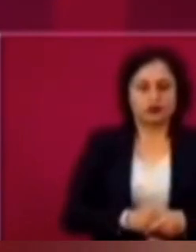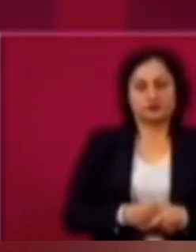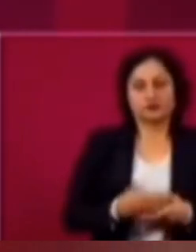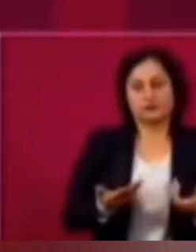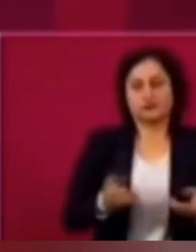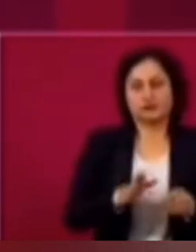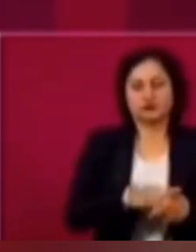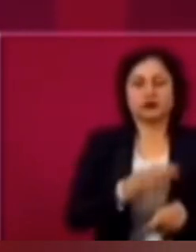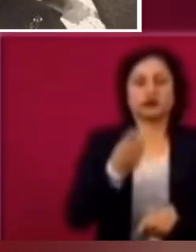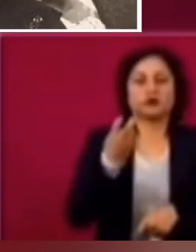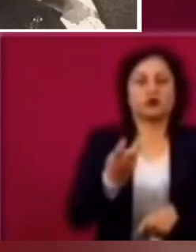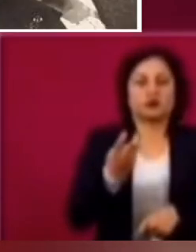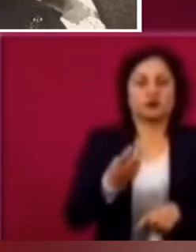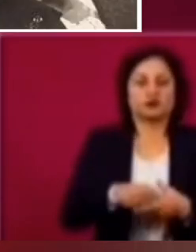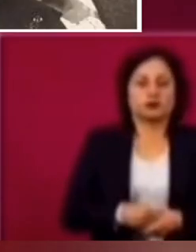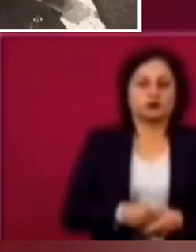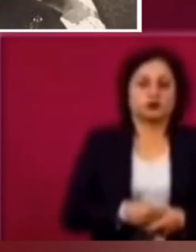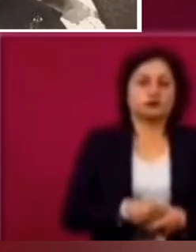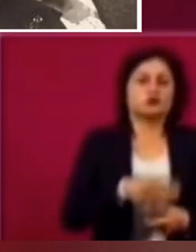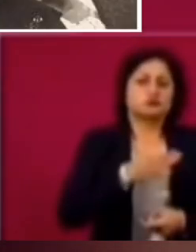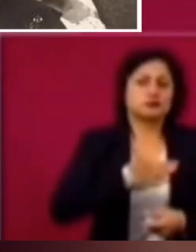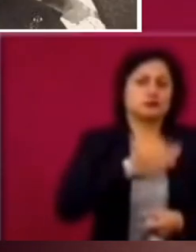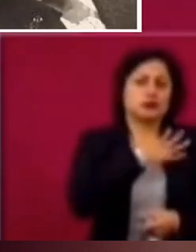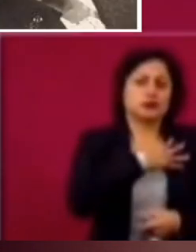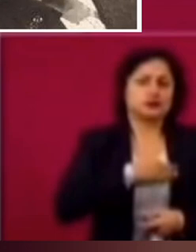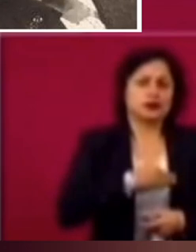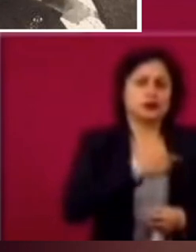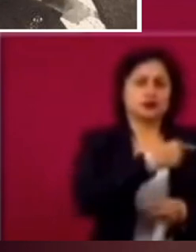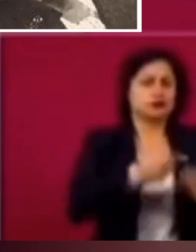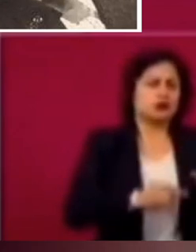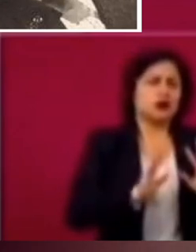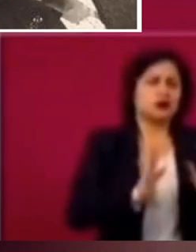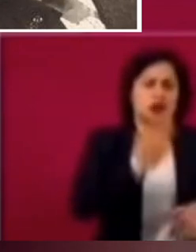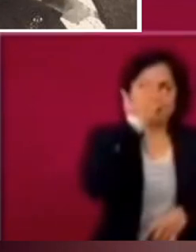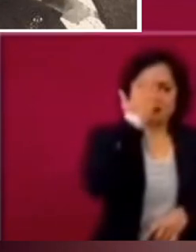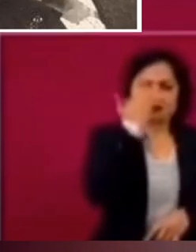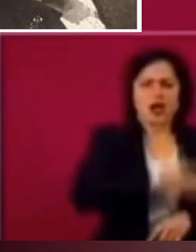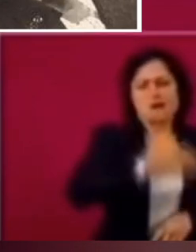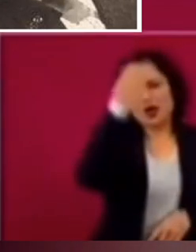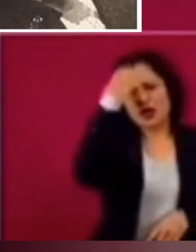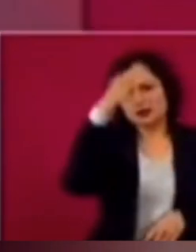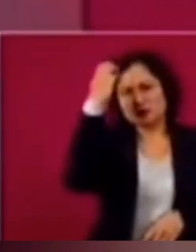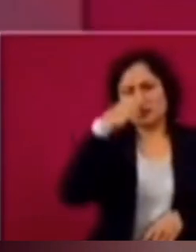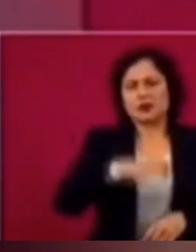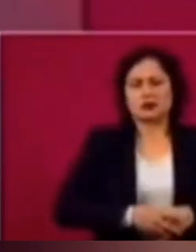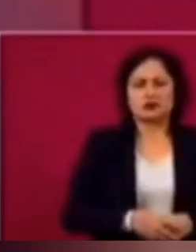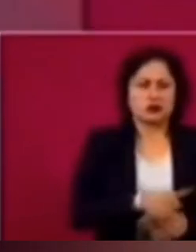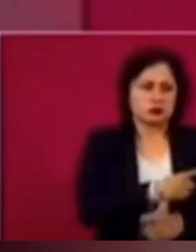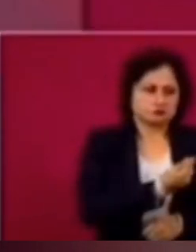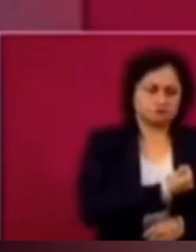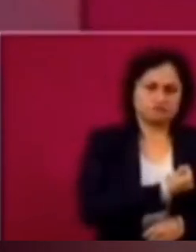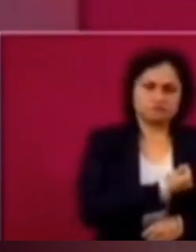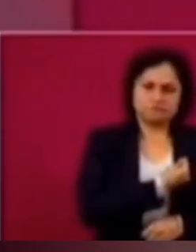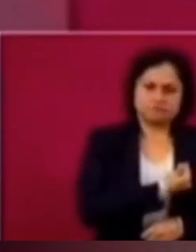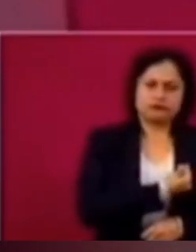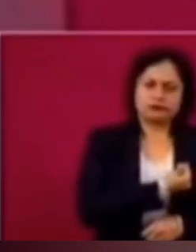López Portillo al llorar a nivel nacional durante la transmisión de su mañanera del pasado 15 de febrero de